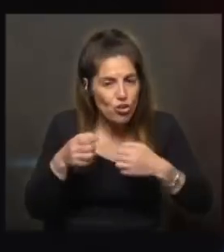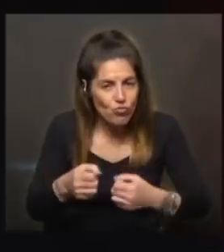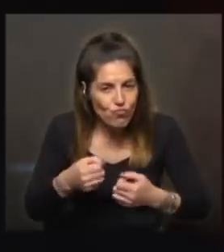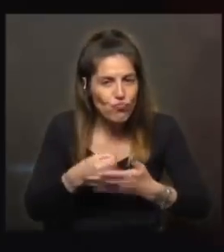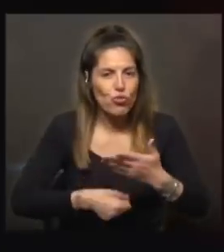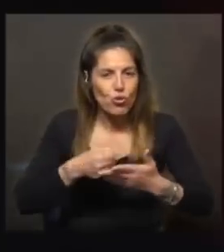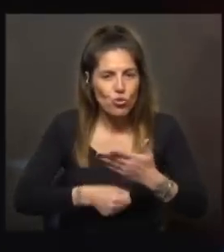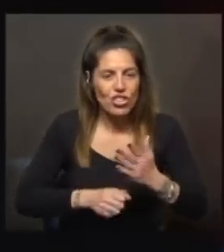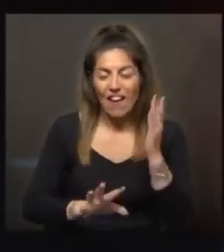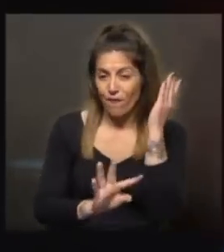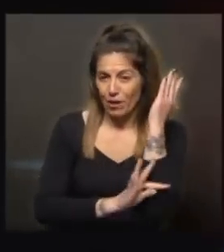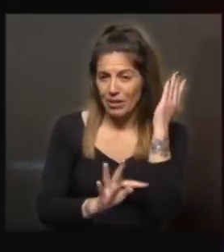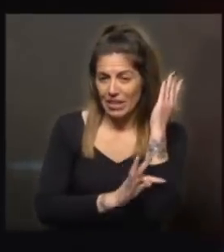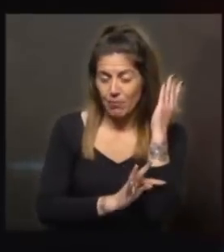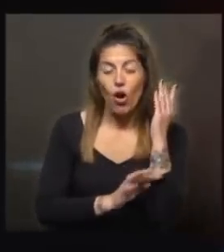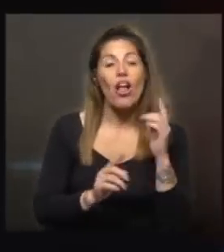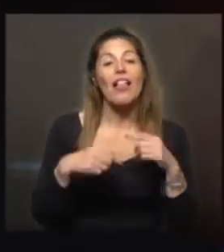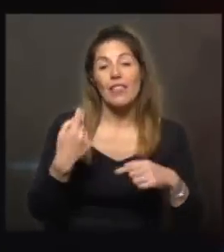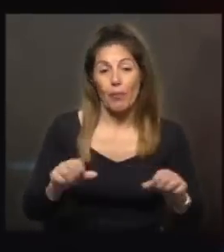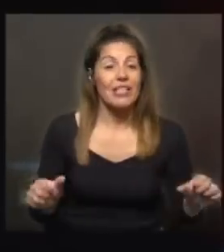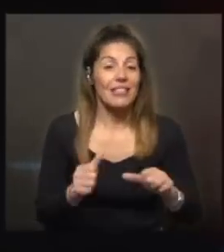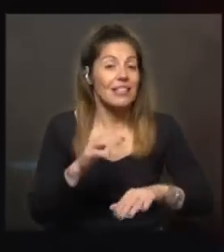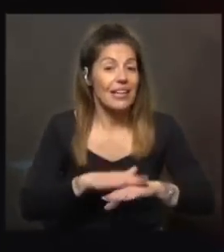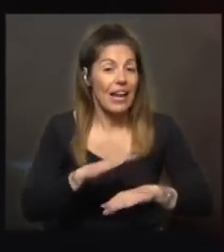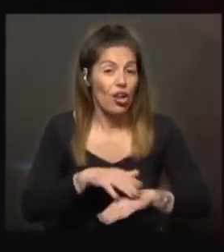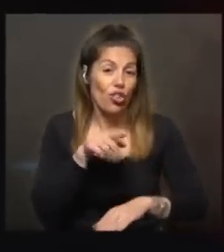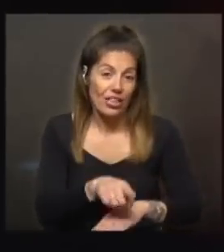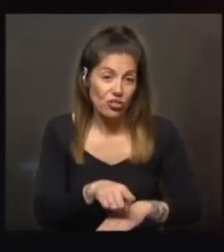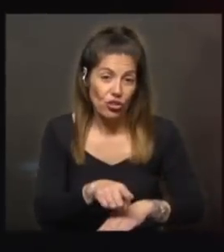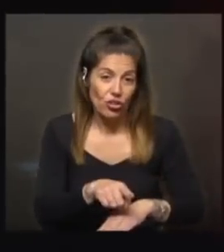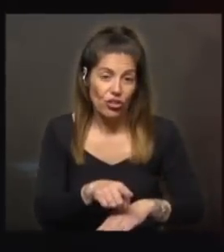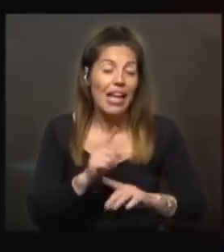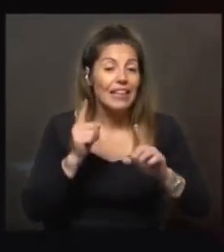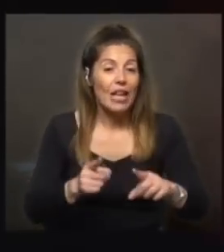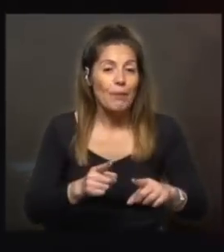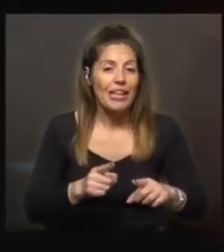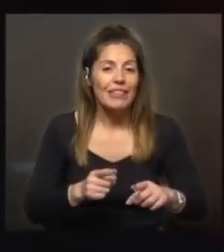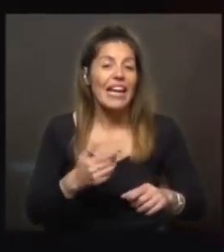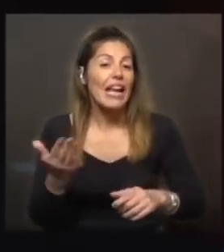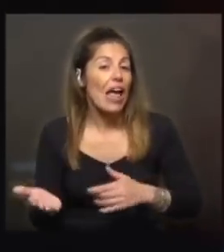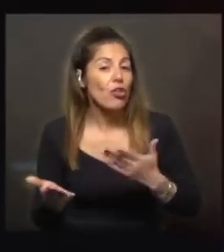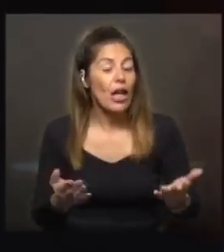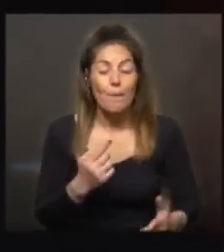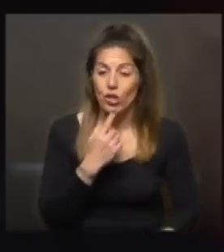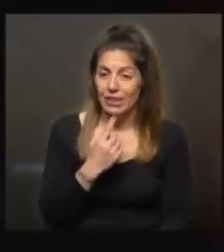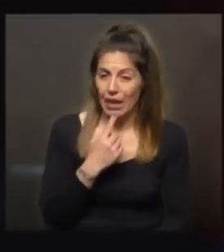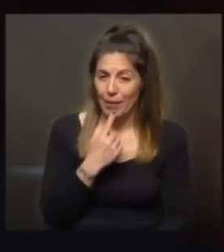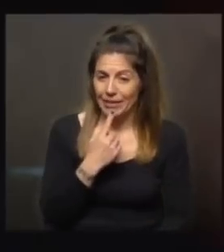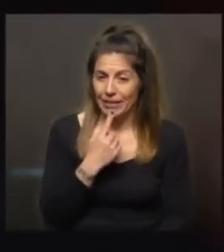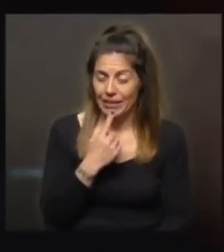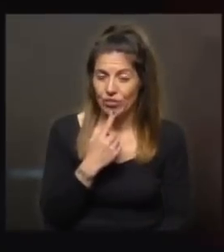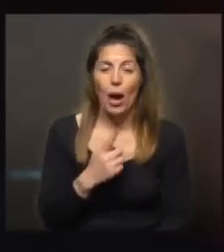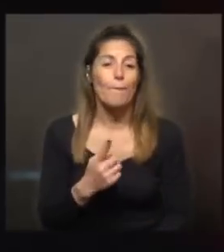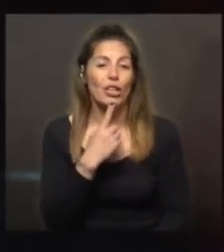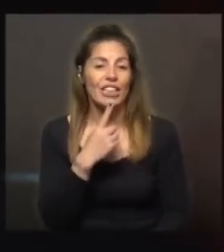después hay que hacerse cargo de eso y ni que hablar también con con de qué lado estás políticamente Obviamente que ser políticamente